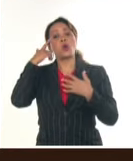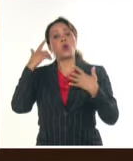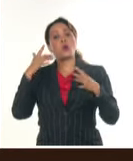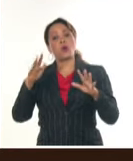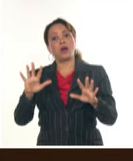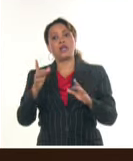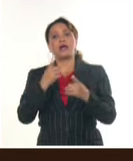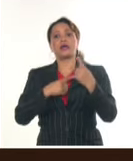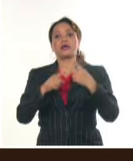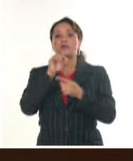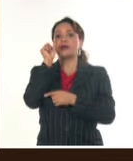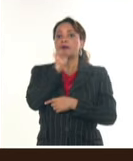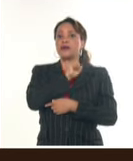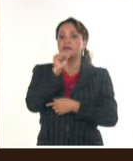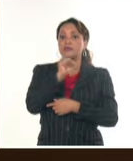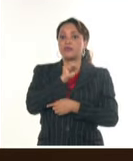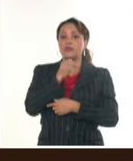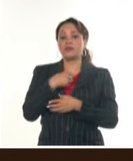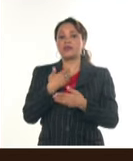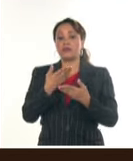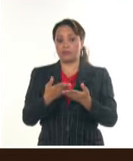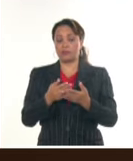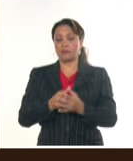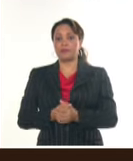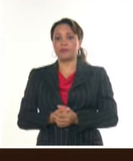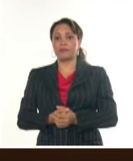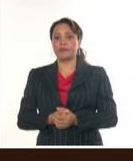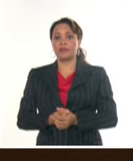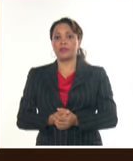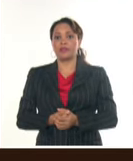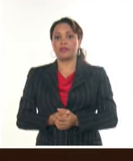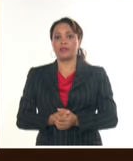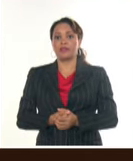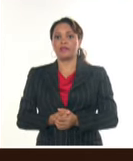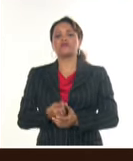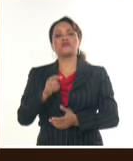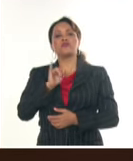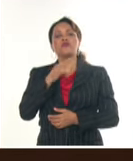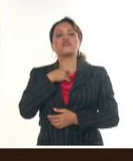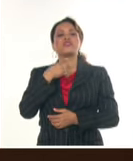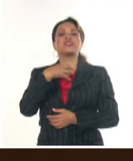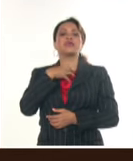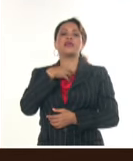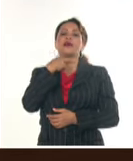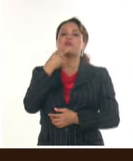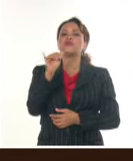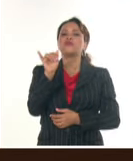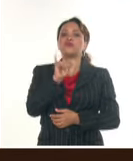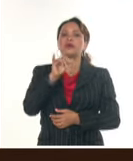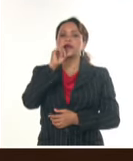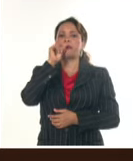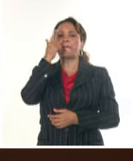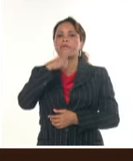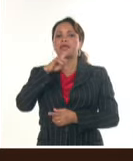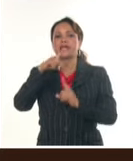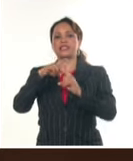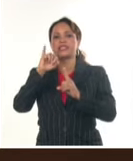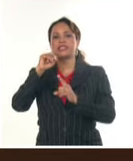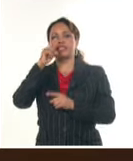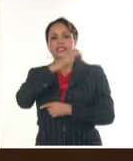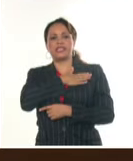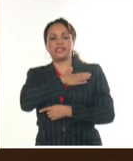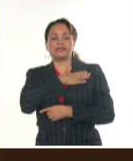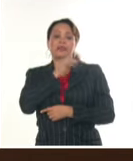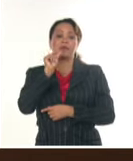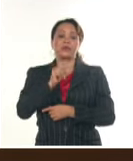las canciones que me quedan todavía por dar a conocer encuentren voces como la de Beatriz, para que la gente